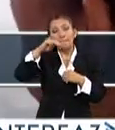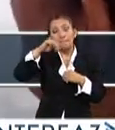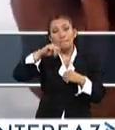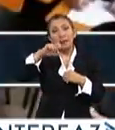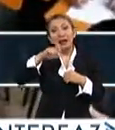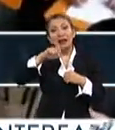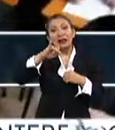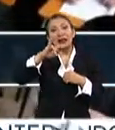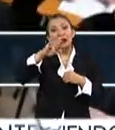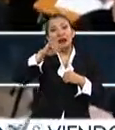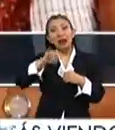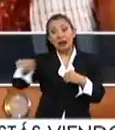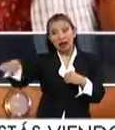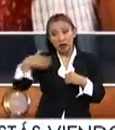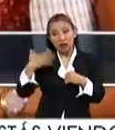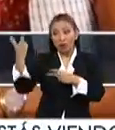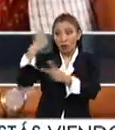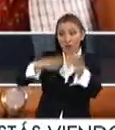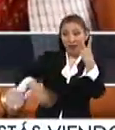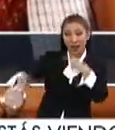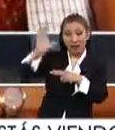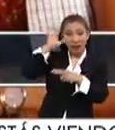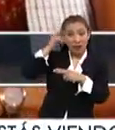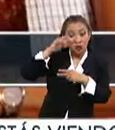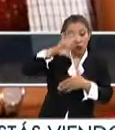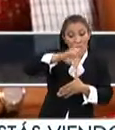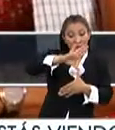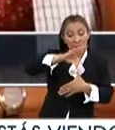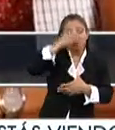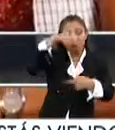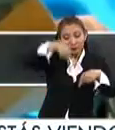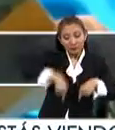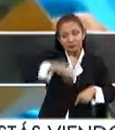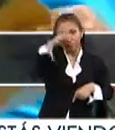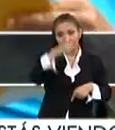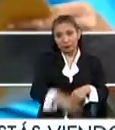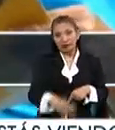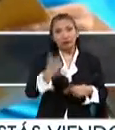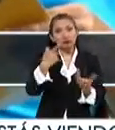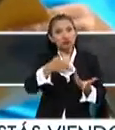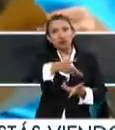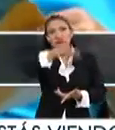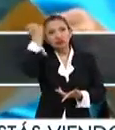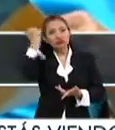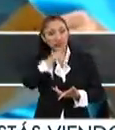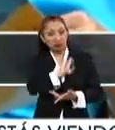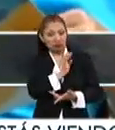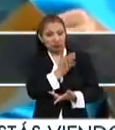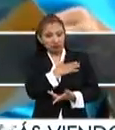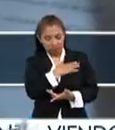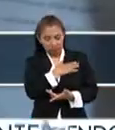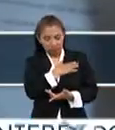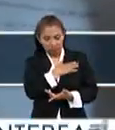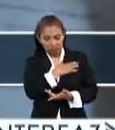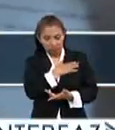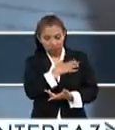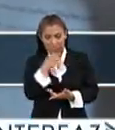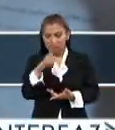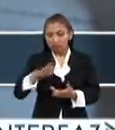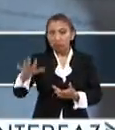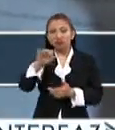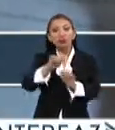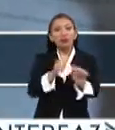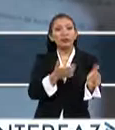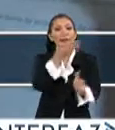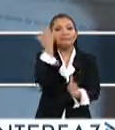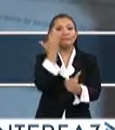son hijos de inmigrantes chino-americanos, que vienen a territorio nacional, pero por no saber español, están en condición de